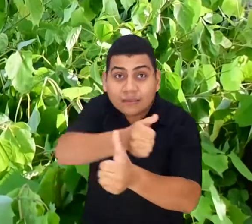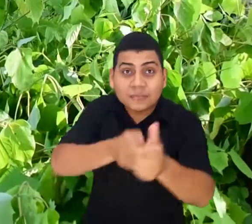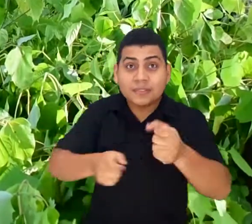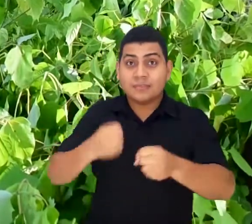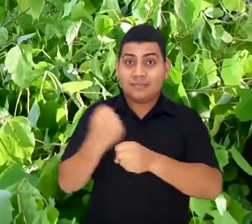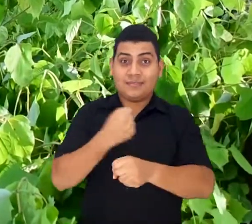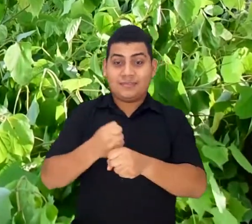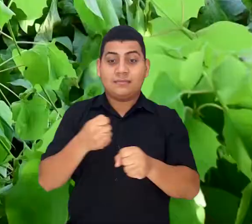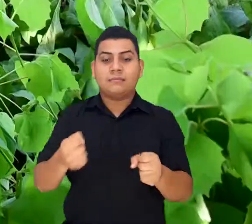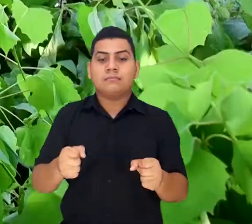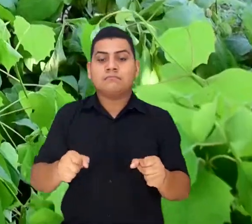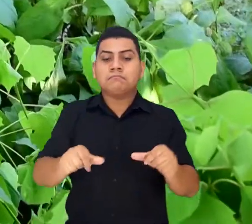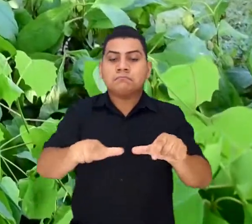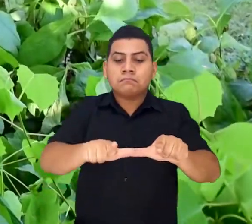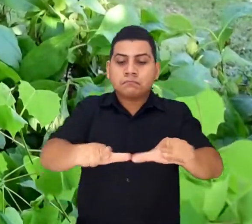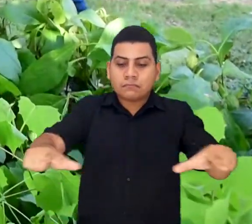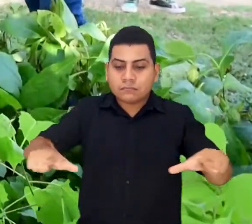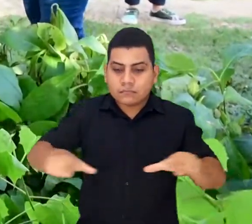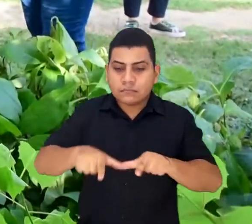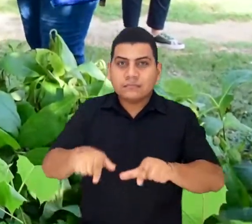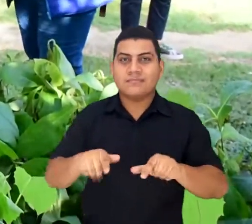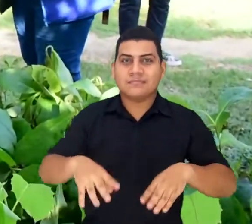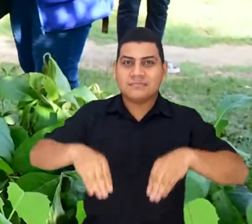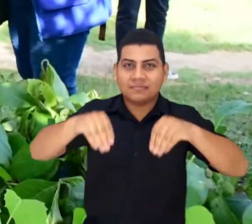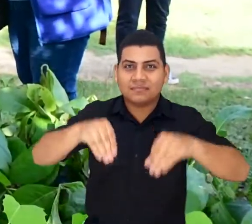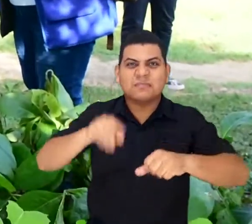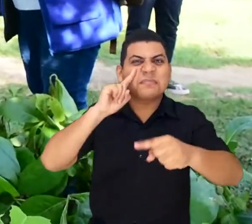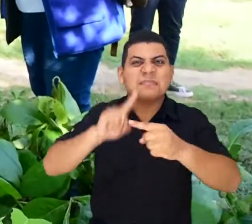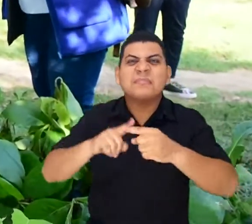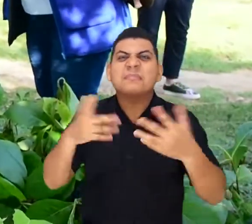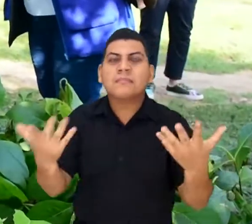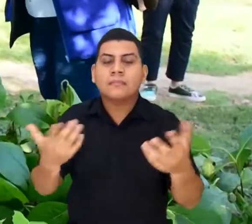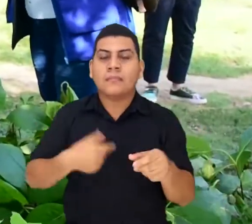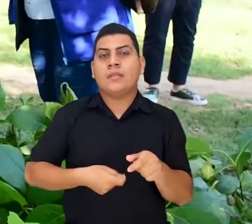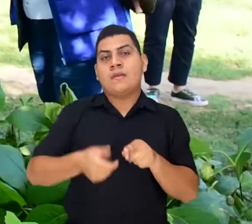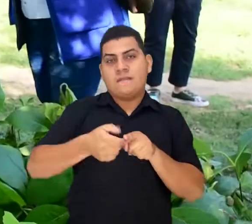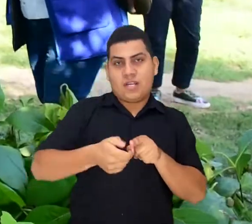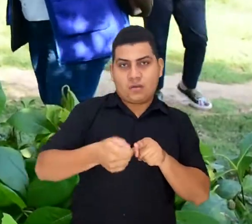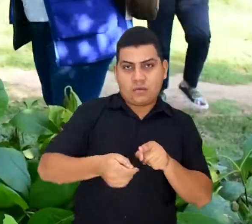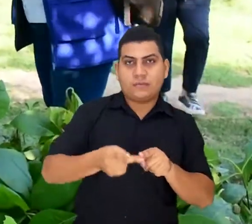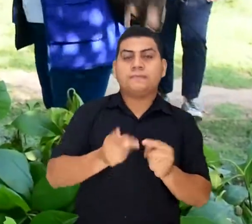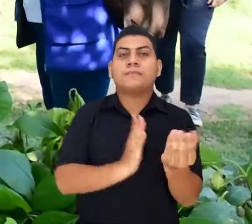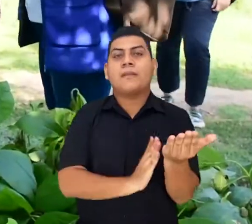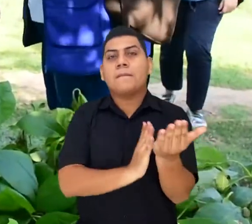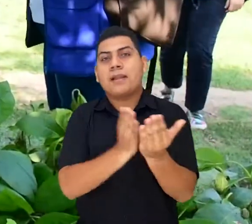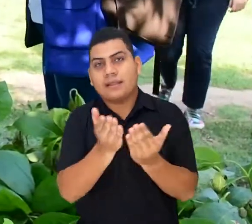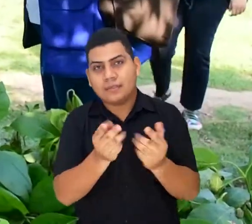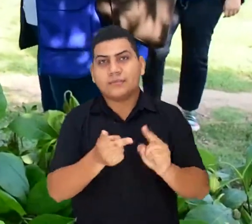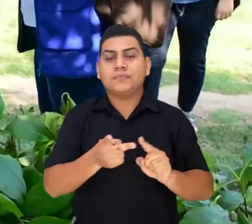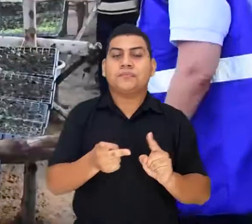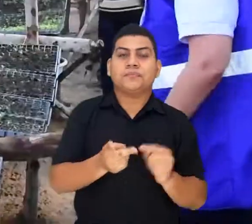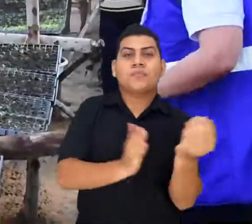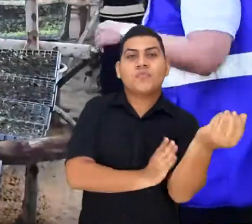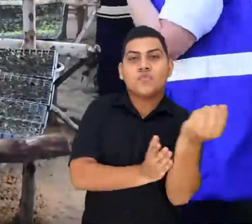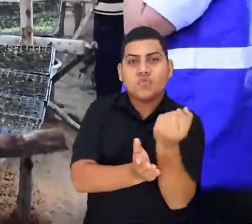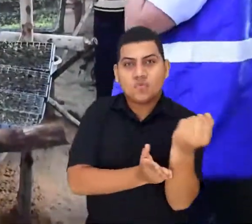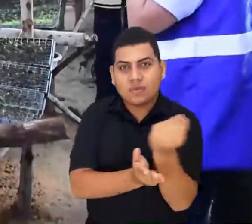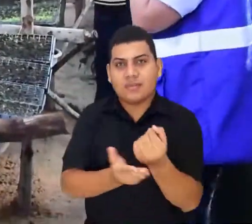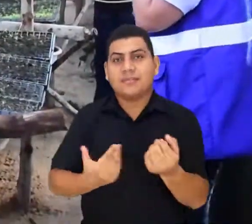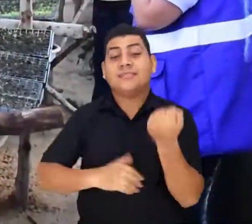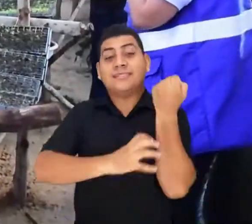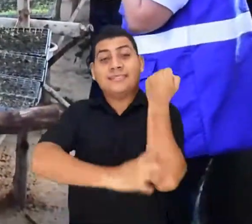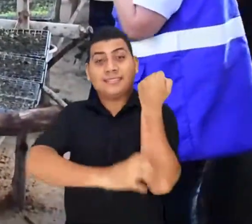ellos establecerá en una hectárea de tierra con cultivos de frijol, plátano, yuca, ñame, ají y maderables